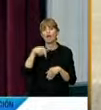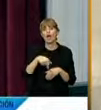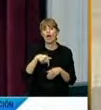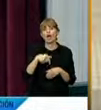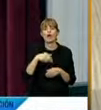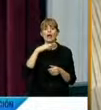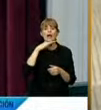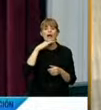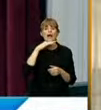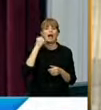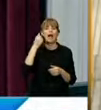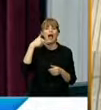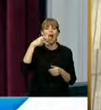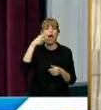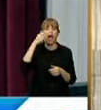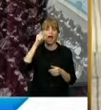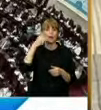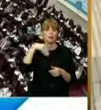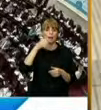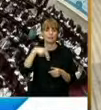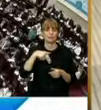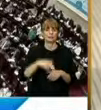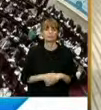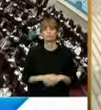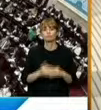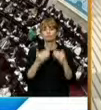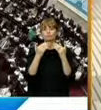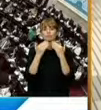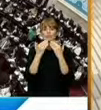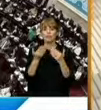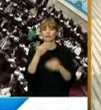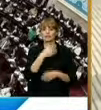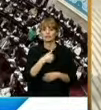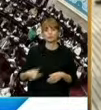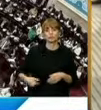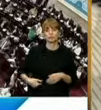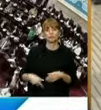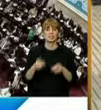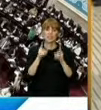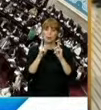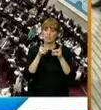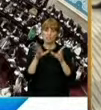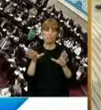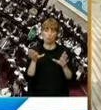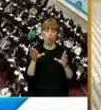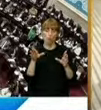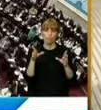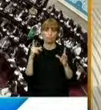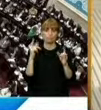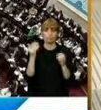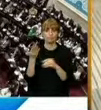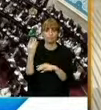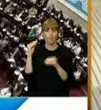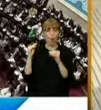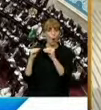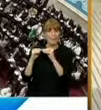que tuvo que interrumpir el tránsito por cuestiones operativas en dos carriles de Avenida